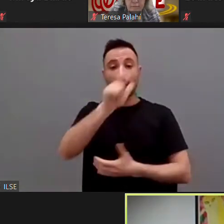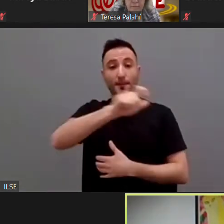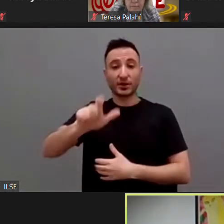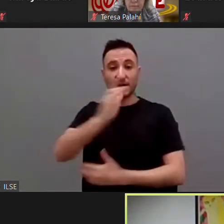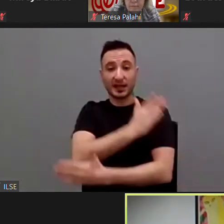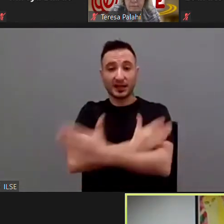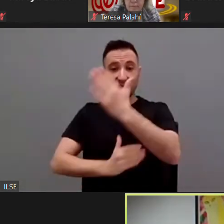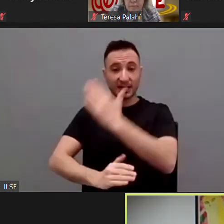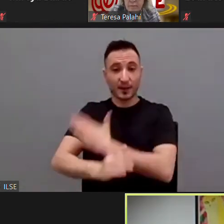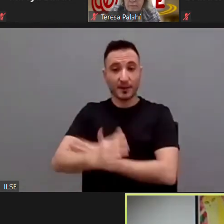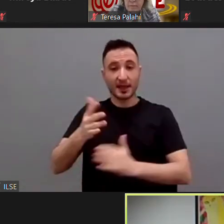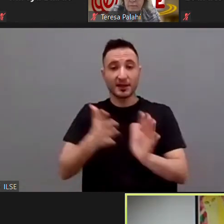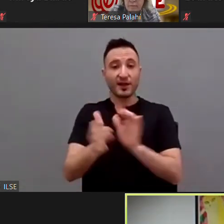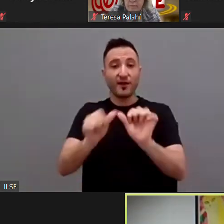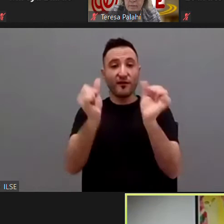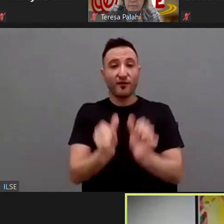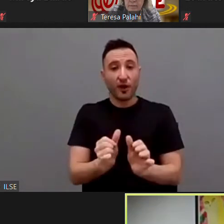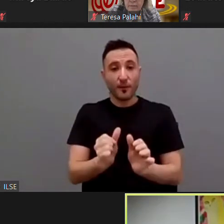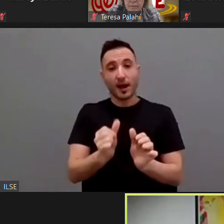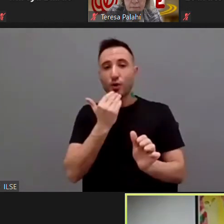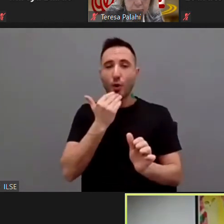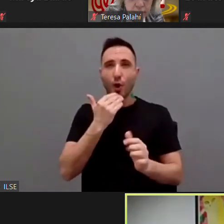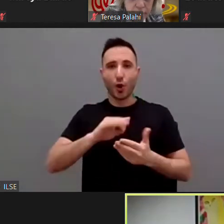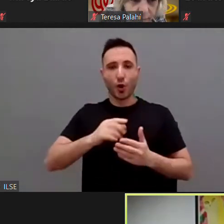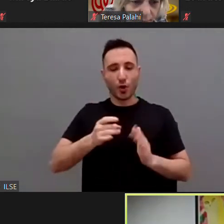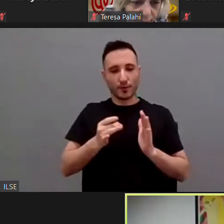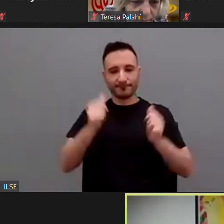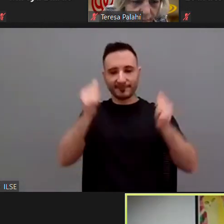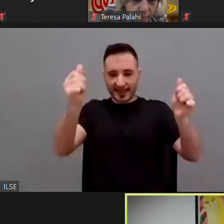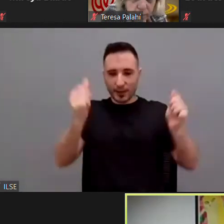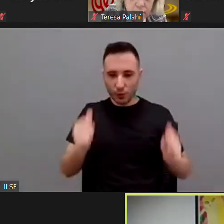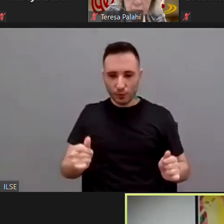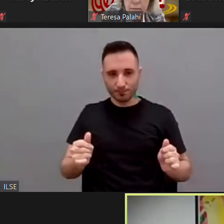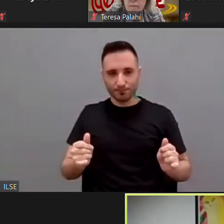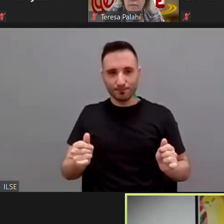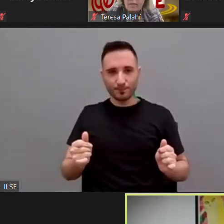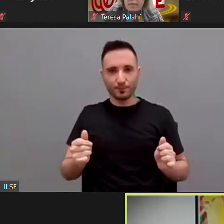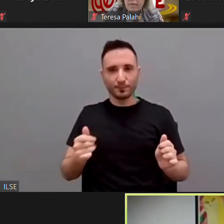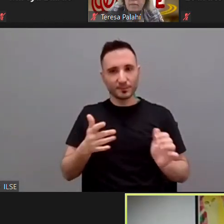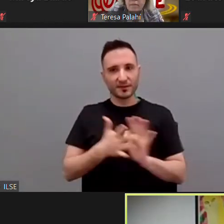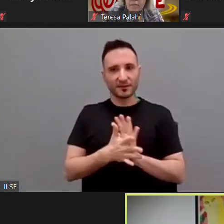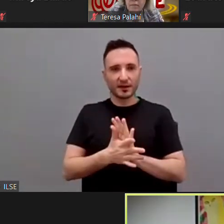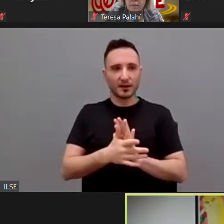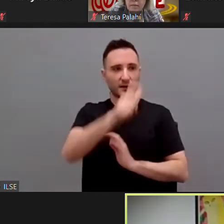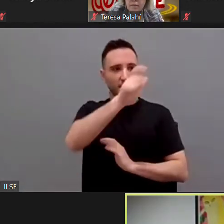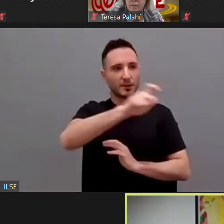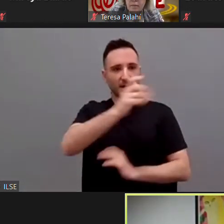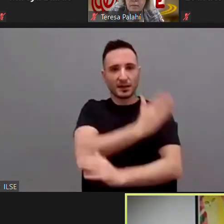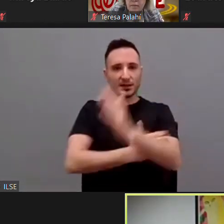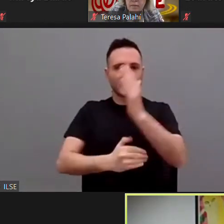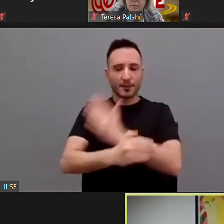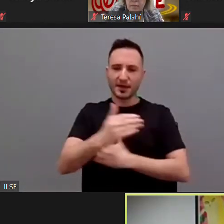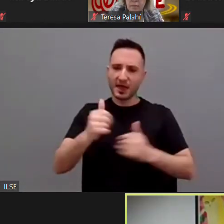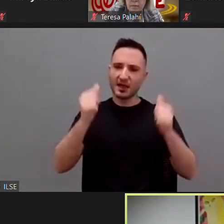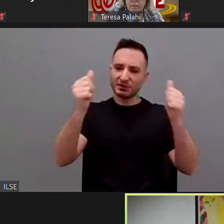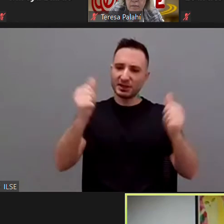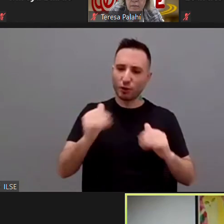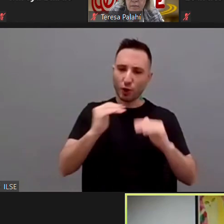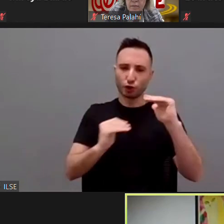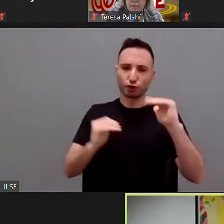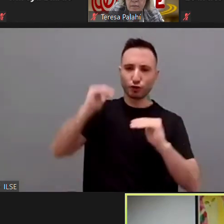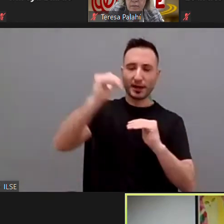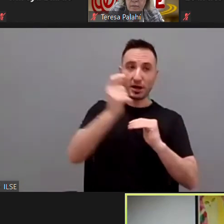dijéramos, en un rango de cualificación en la que hay muchas menos personas que tienen titulaciones superiores y, por